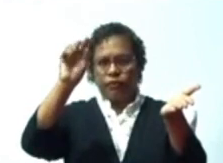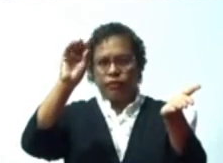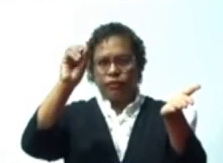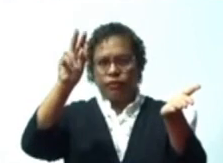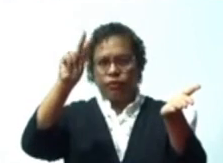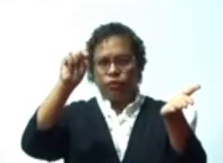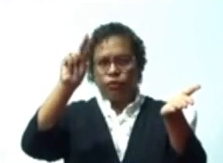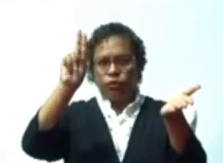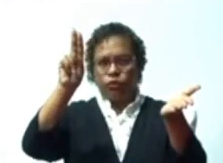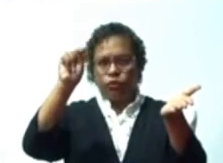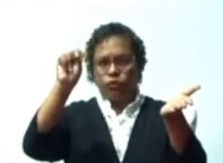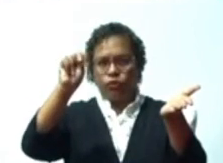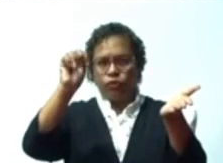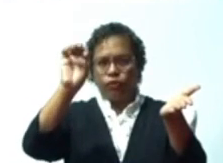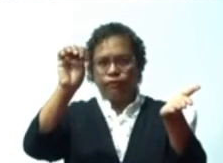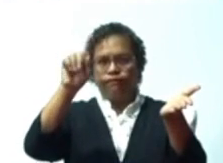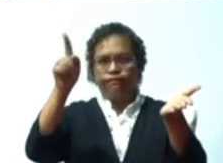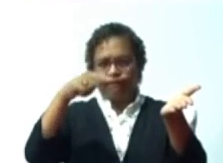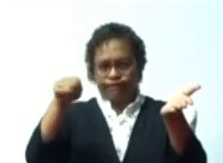bien eh